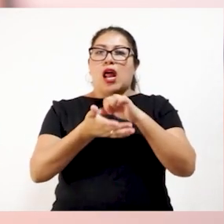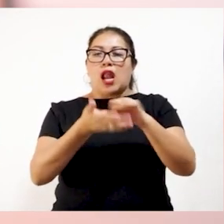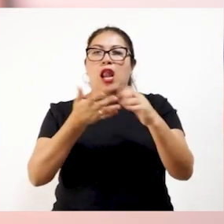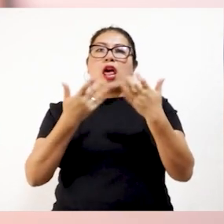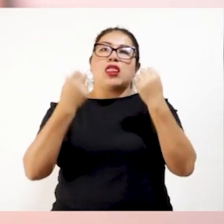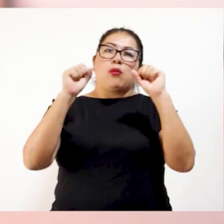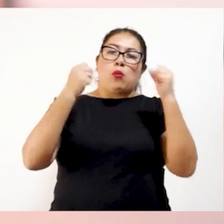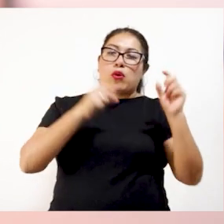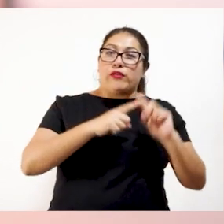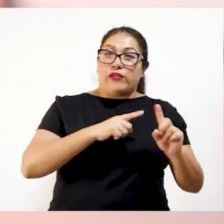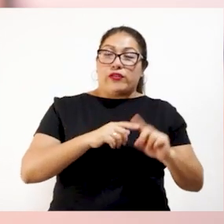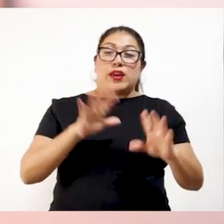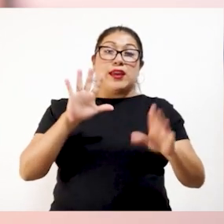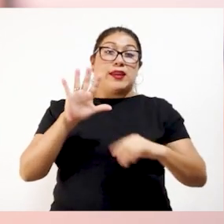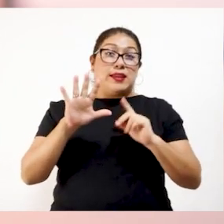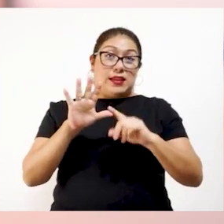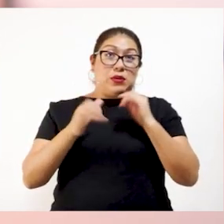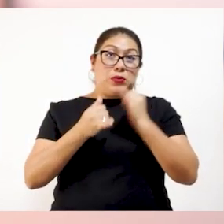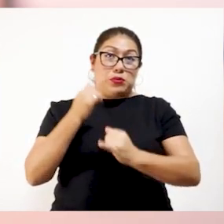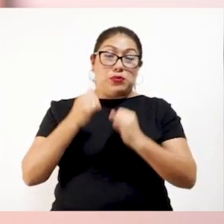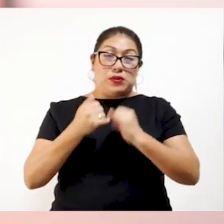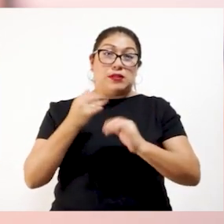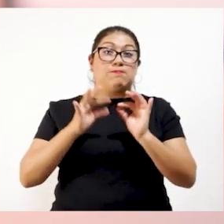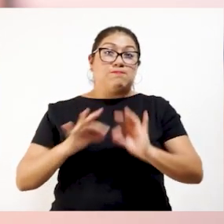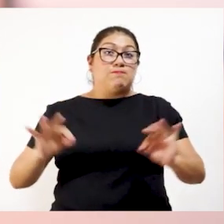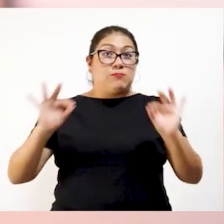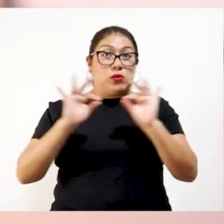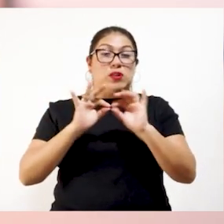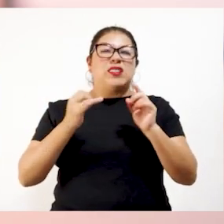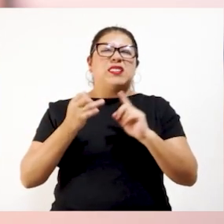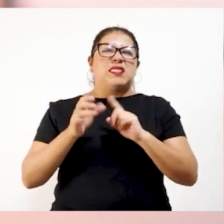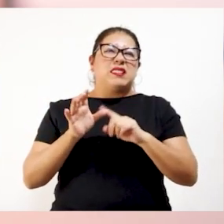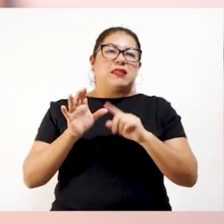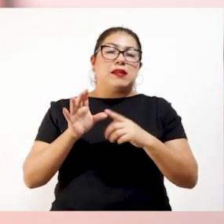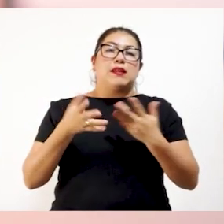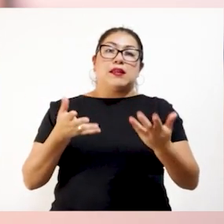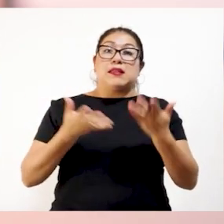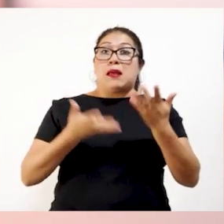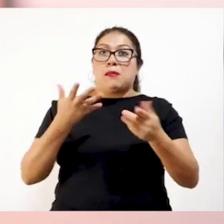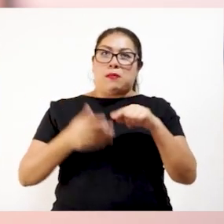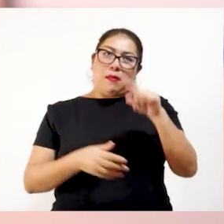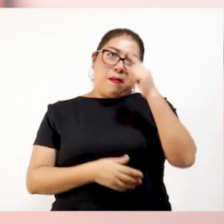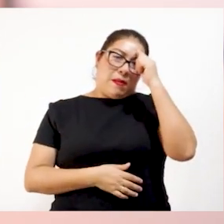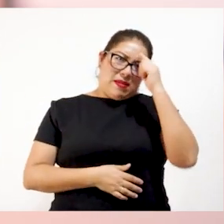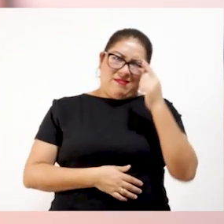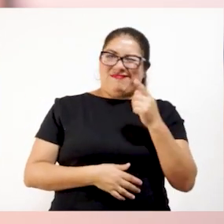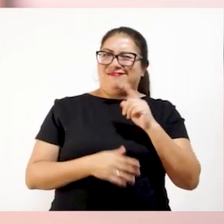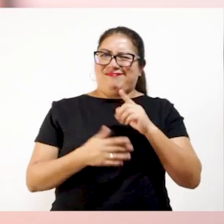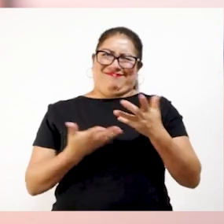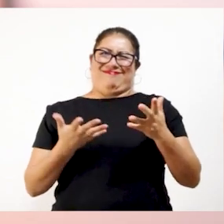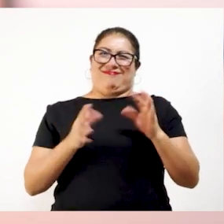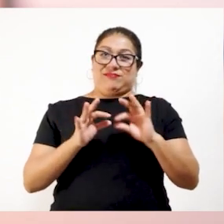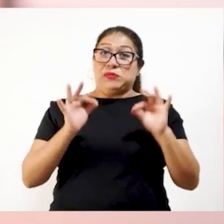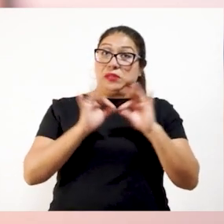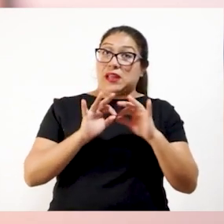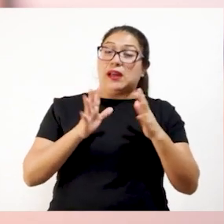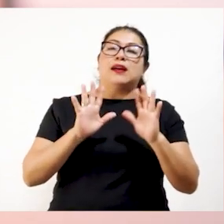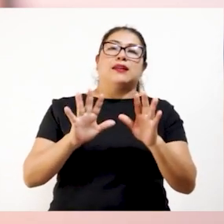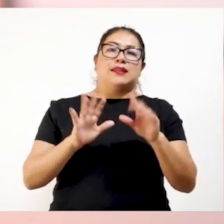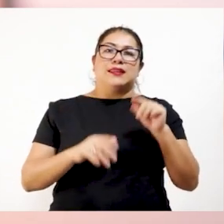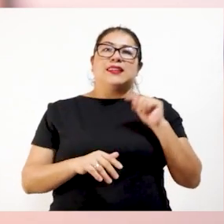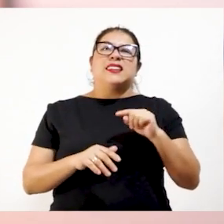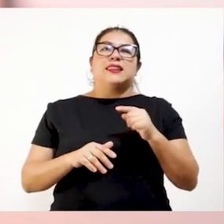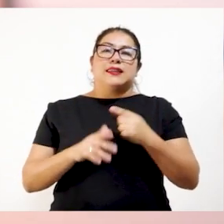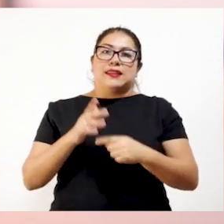y el deporte, y una quinta línea muy importante, quizá un poco más transversal, y que